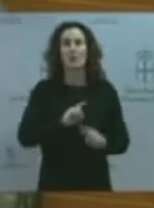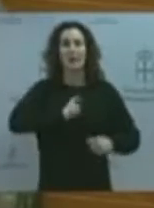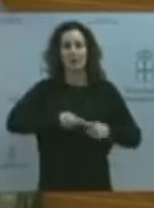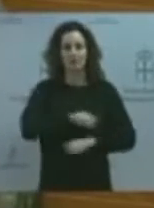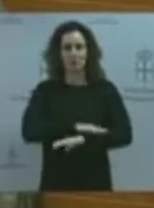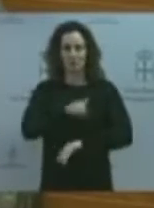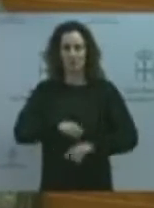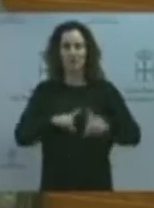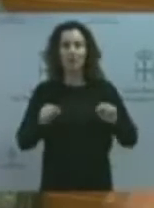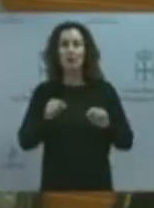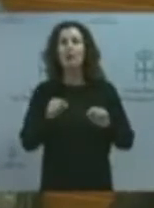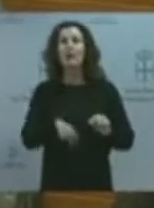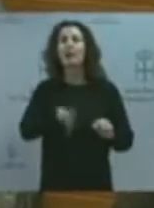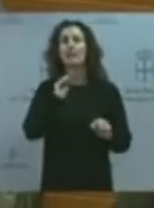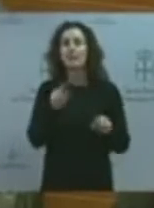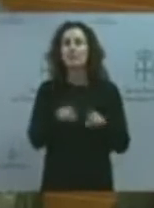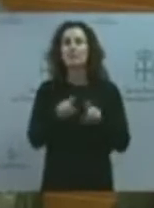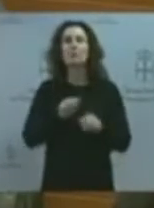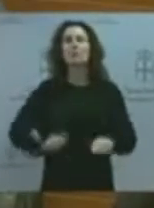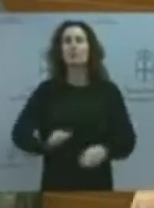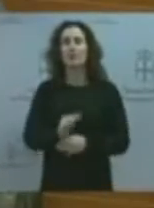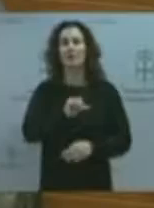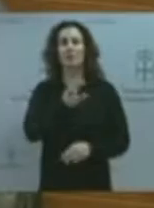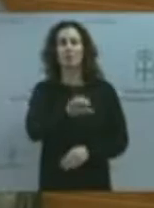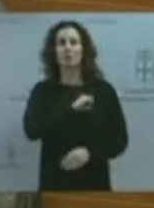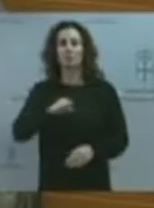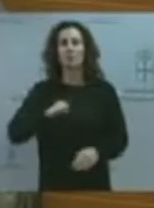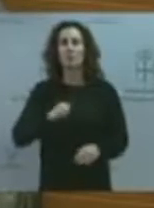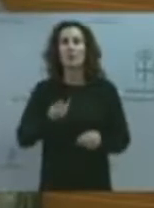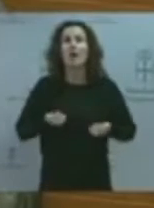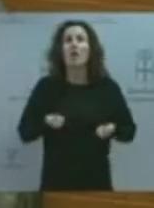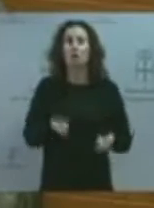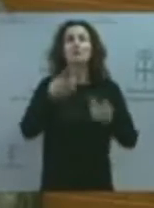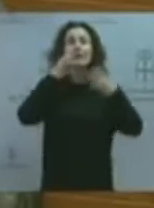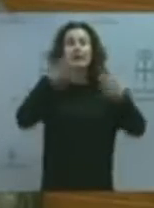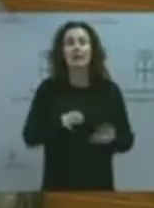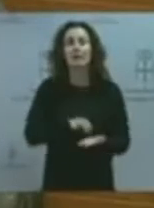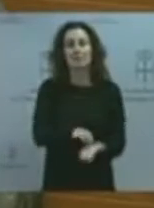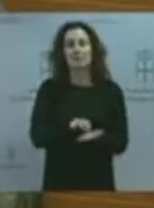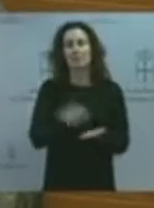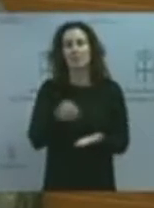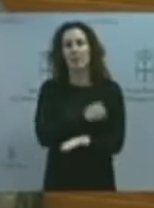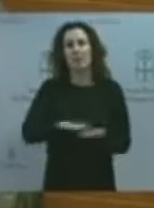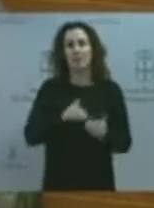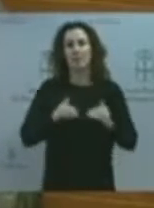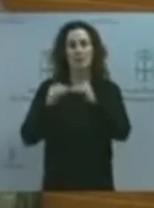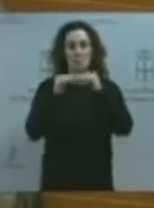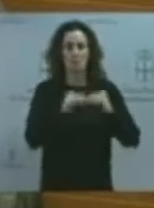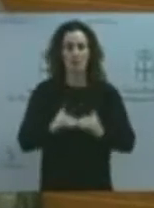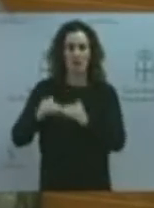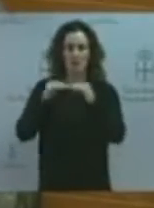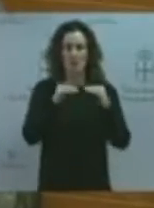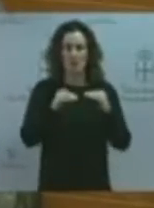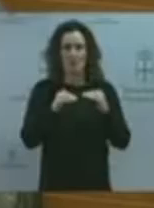hable realmente del coste real de los servicios, que es la manera de garantizar la igualdad entre todos los ciudadanos y ciudadanas. Y en tanto en cuanto, además, pedimos